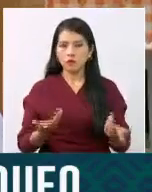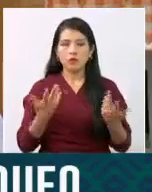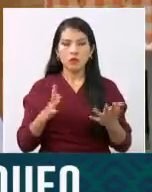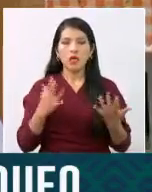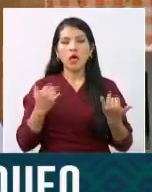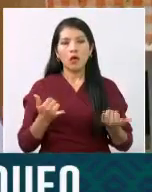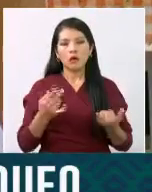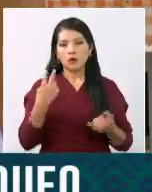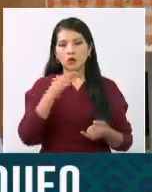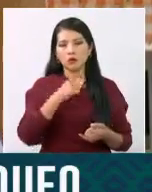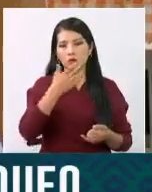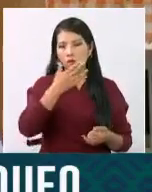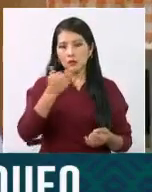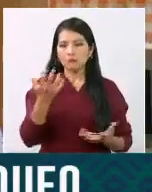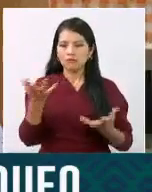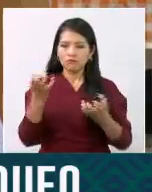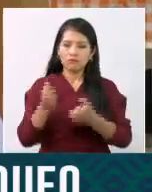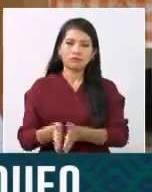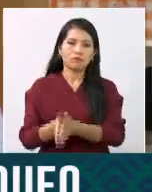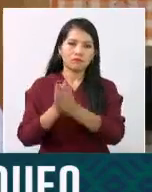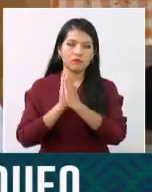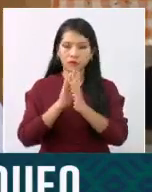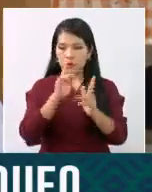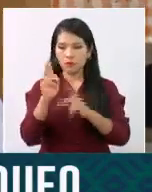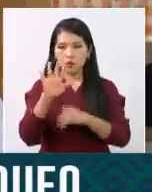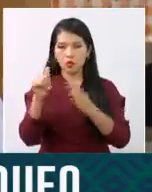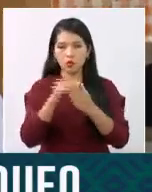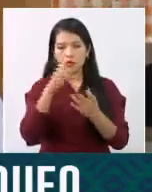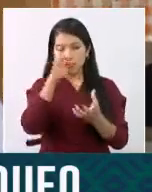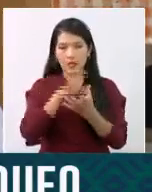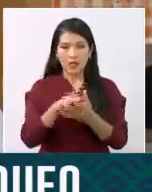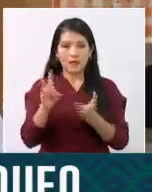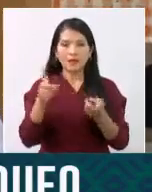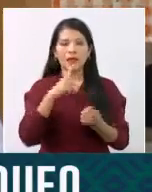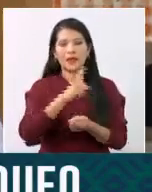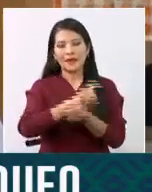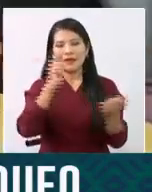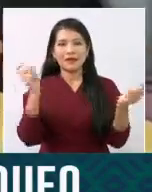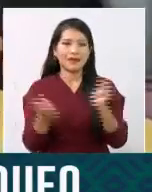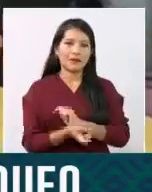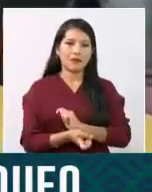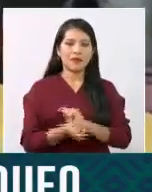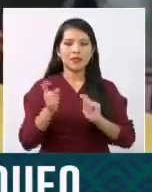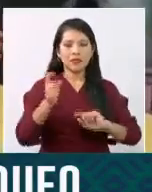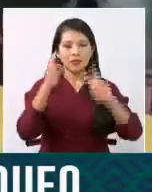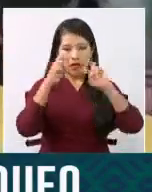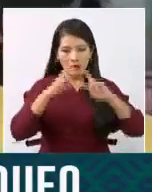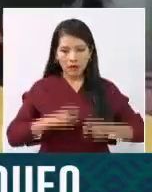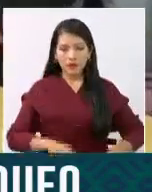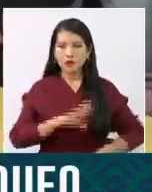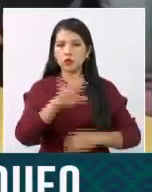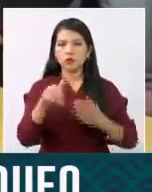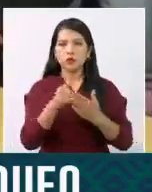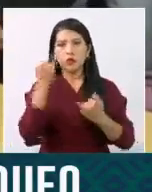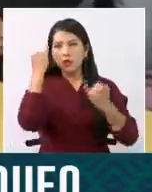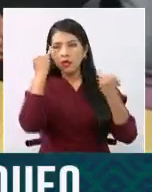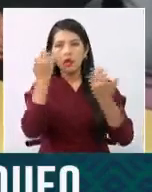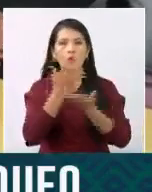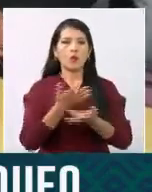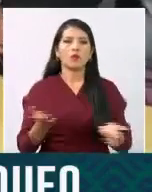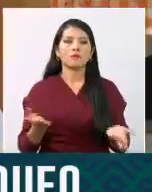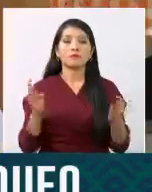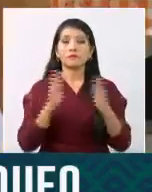nosotros quisiéramos pedirles a estos dirigentes, que reflexionen, que analicen antes de emitir cualquier criterio. Además, lamentó